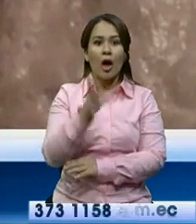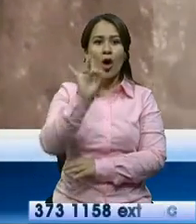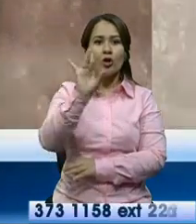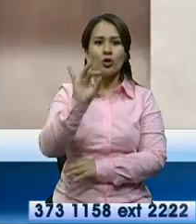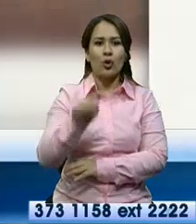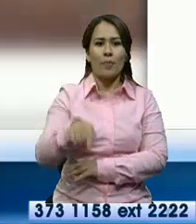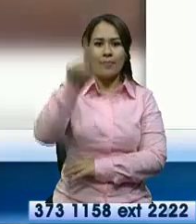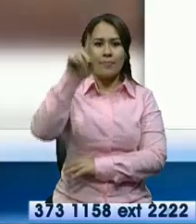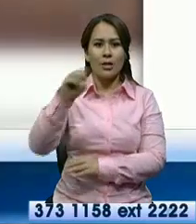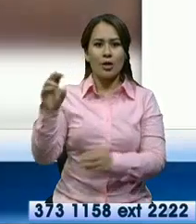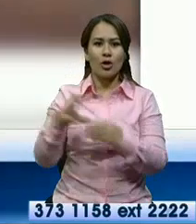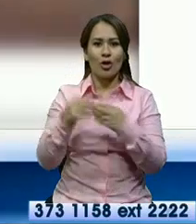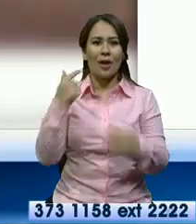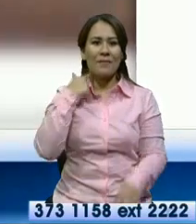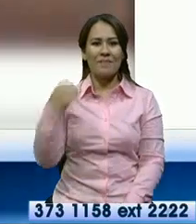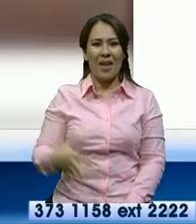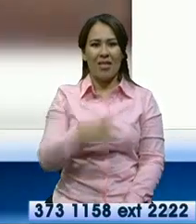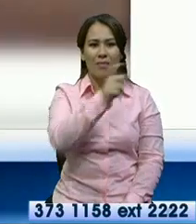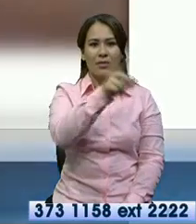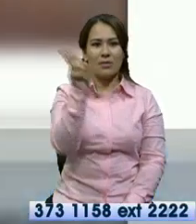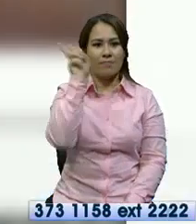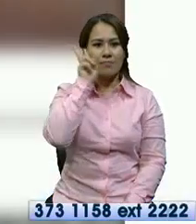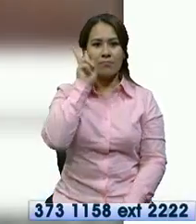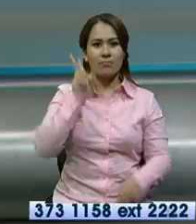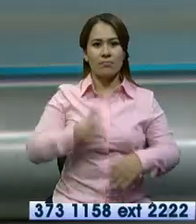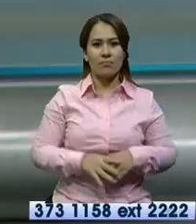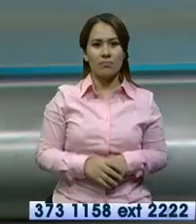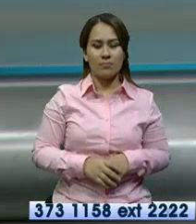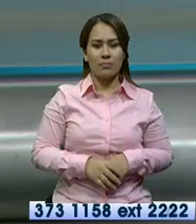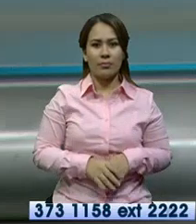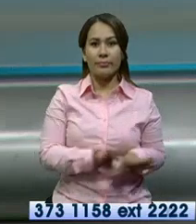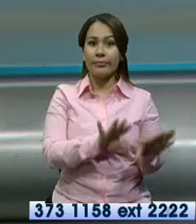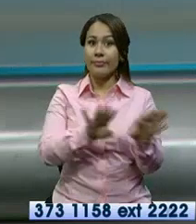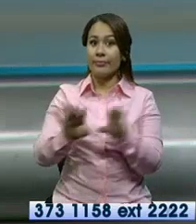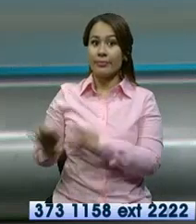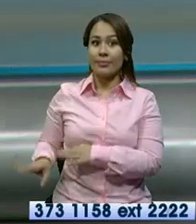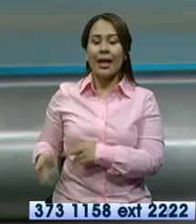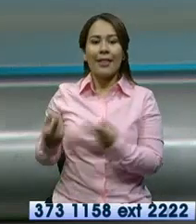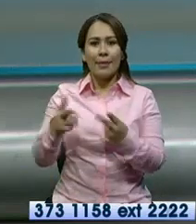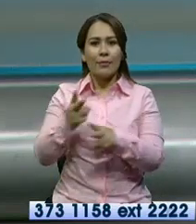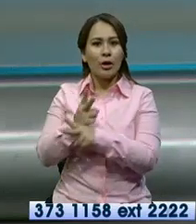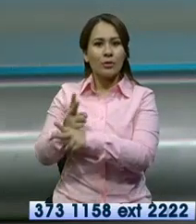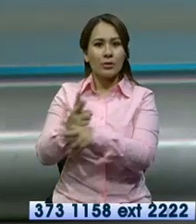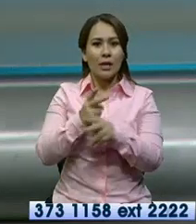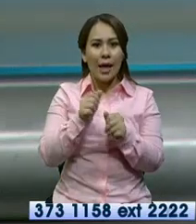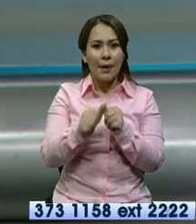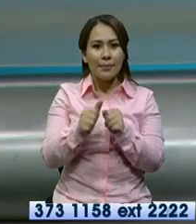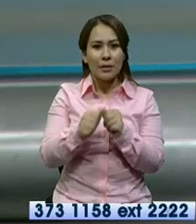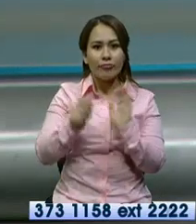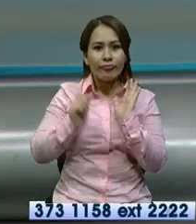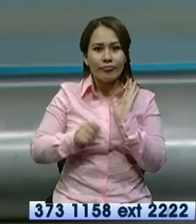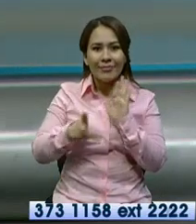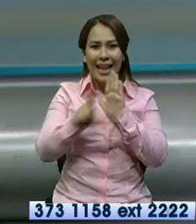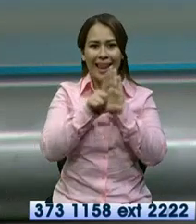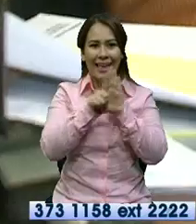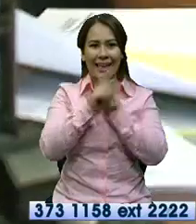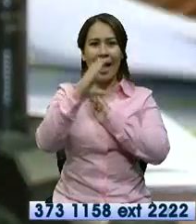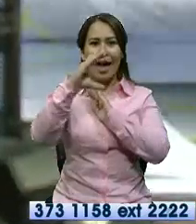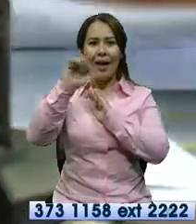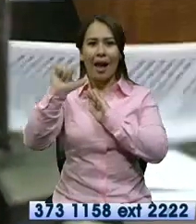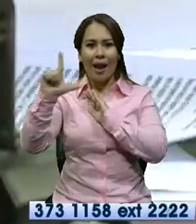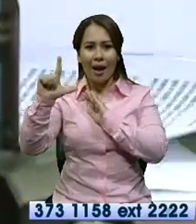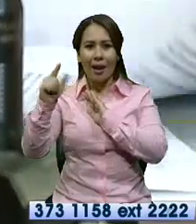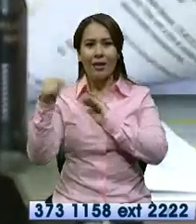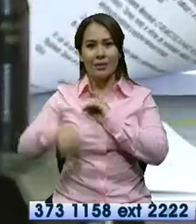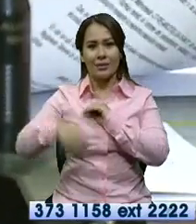dólares. Informó Iván Casamín. El Consejo de Administración Legislativa CAL convocó para este